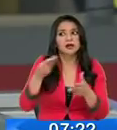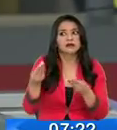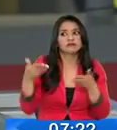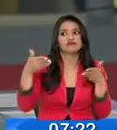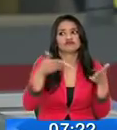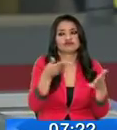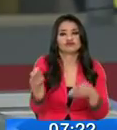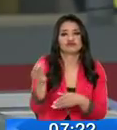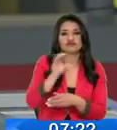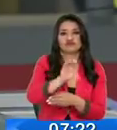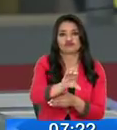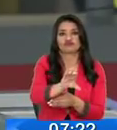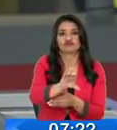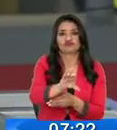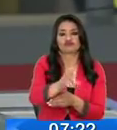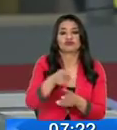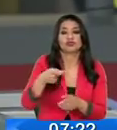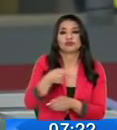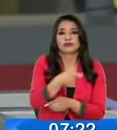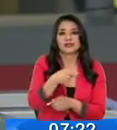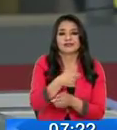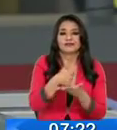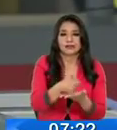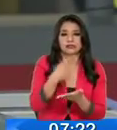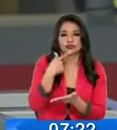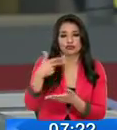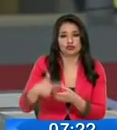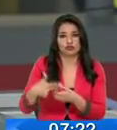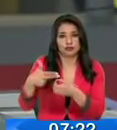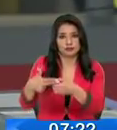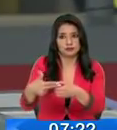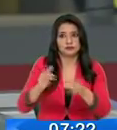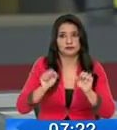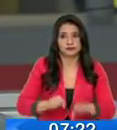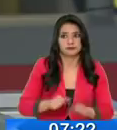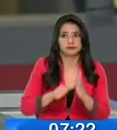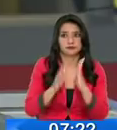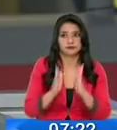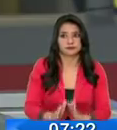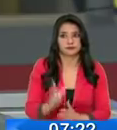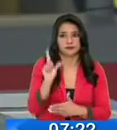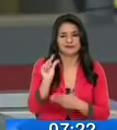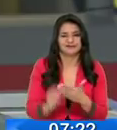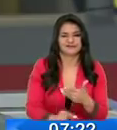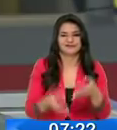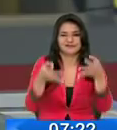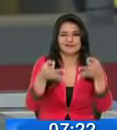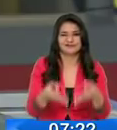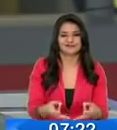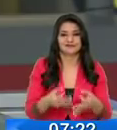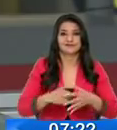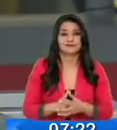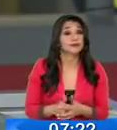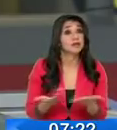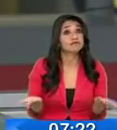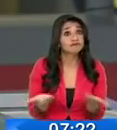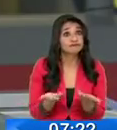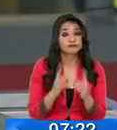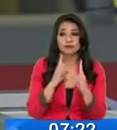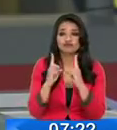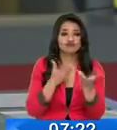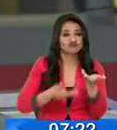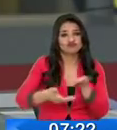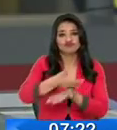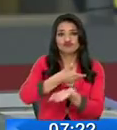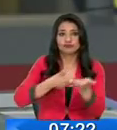focalizar o racionalizar el subsidio a los combustibles. Así lo confirmó el ministro de Finanzas, Richard Martínez. Esto lo hizo durante un conversatorio